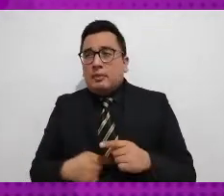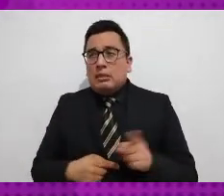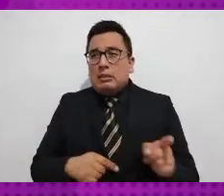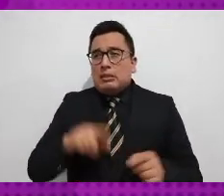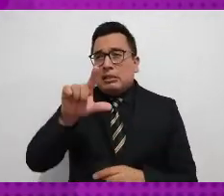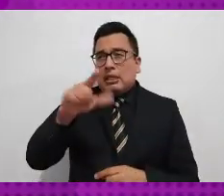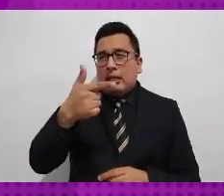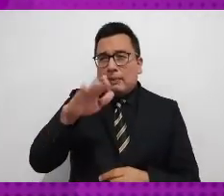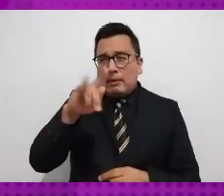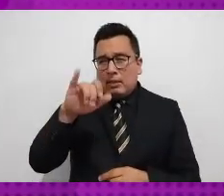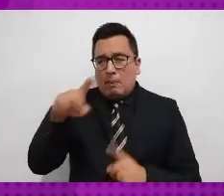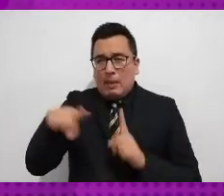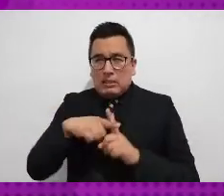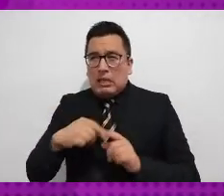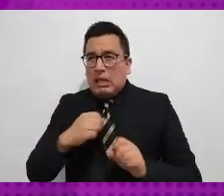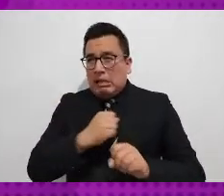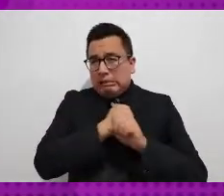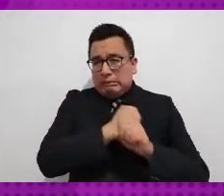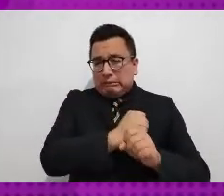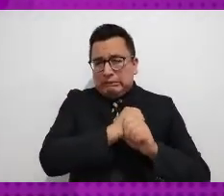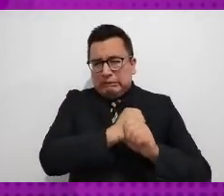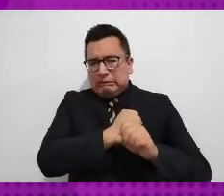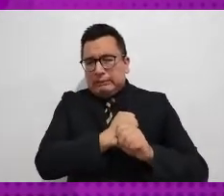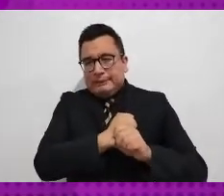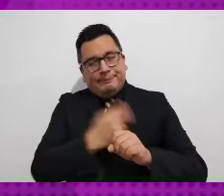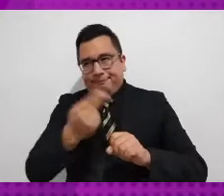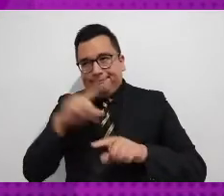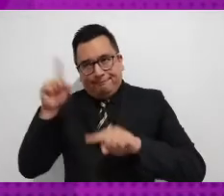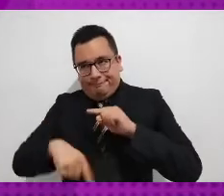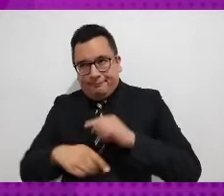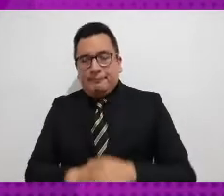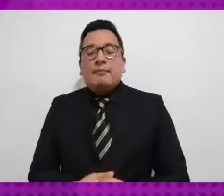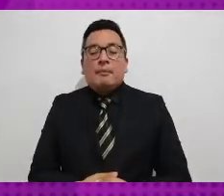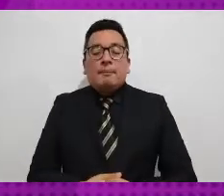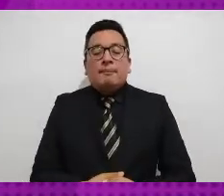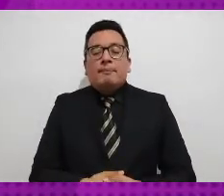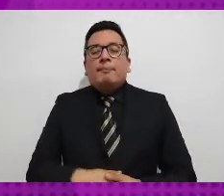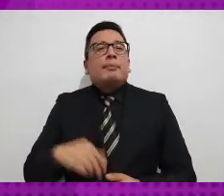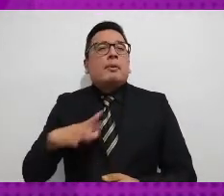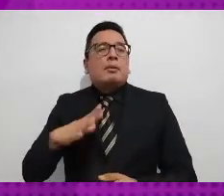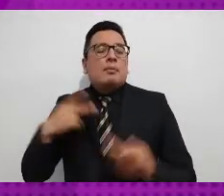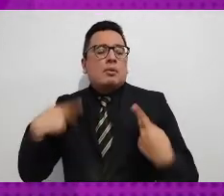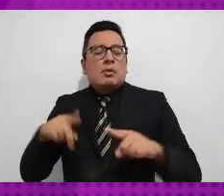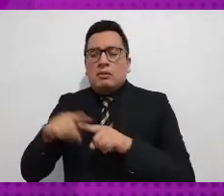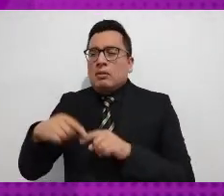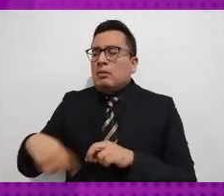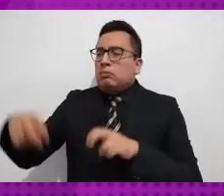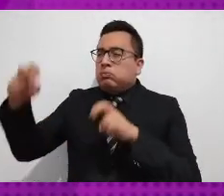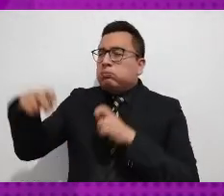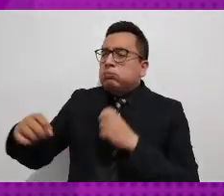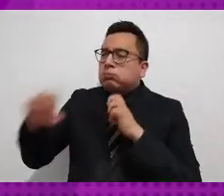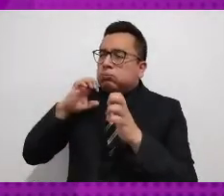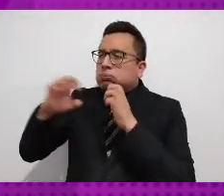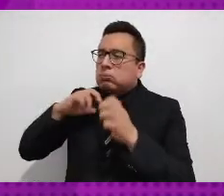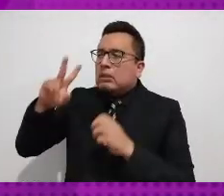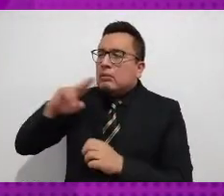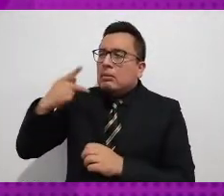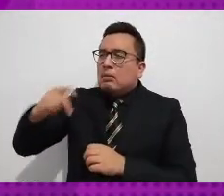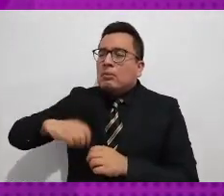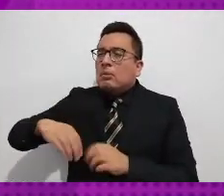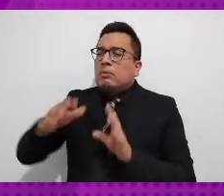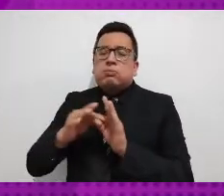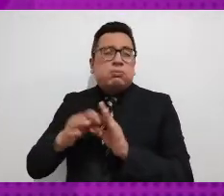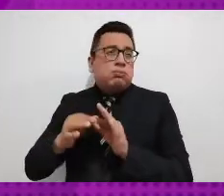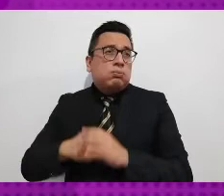de fuera que nos platicaron sus experiencias de cómo habían sido discriminados en sus aspectos públicos y privados y cómo pudieron, a pesar de